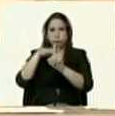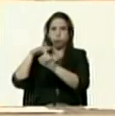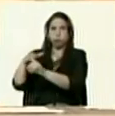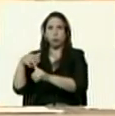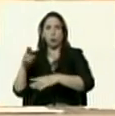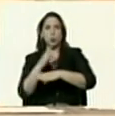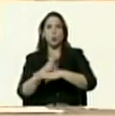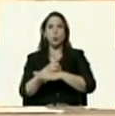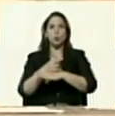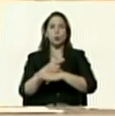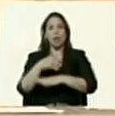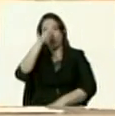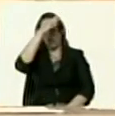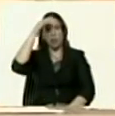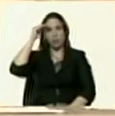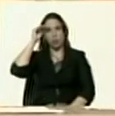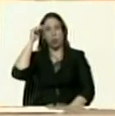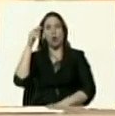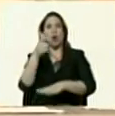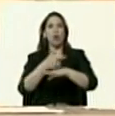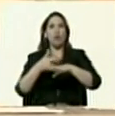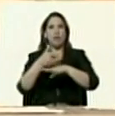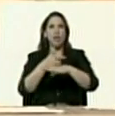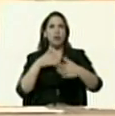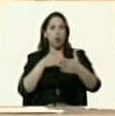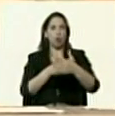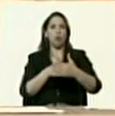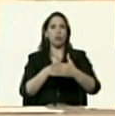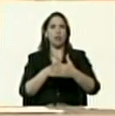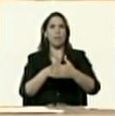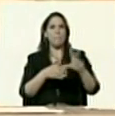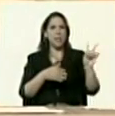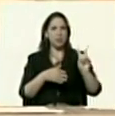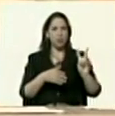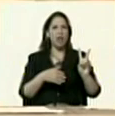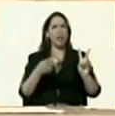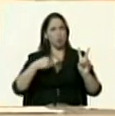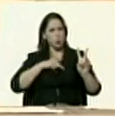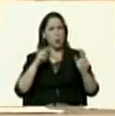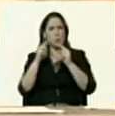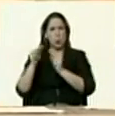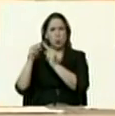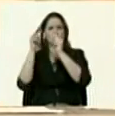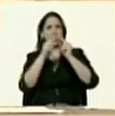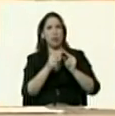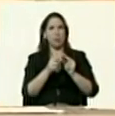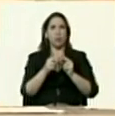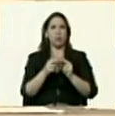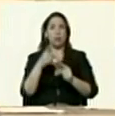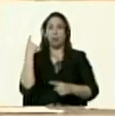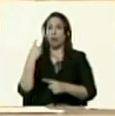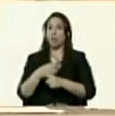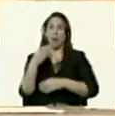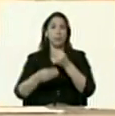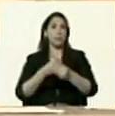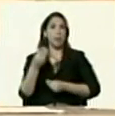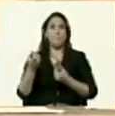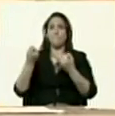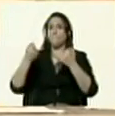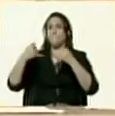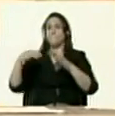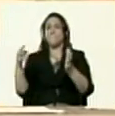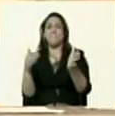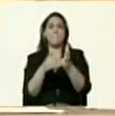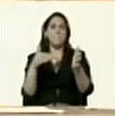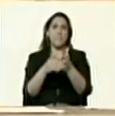los pueblos y gobiernos del mundo contra Venezuela. Los conocemos. Y había que hacerle 1000 juicios políticos